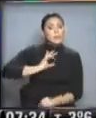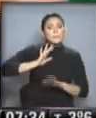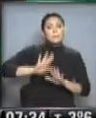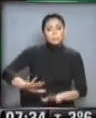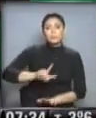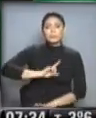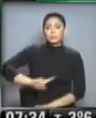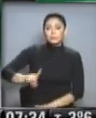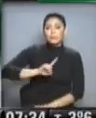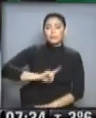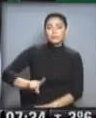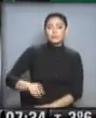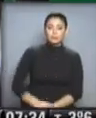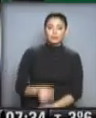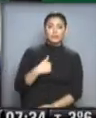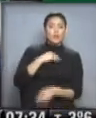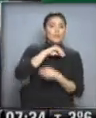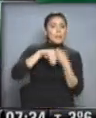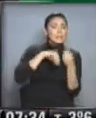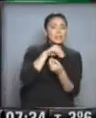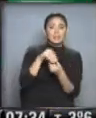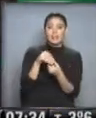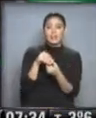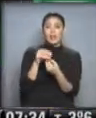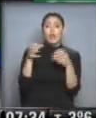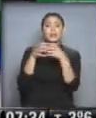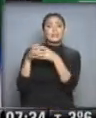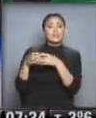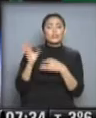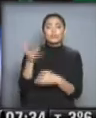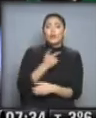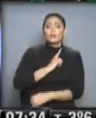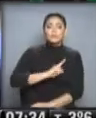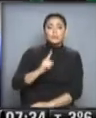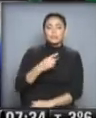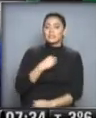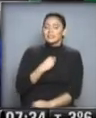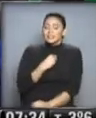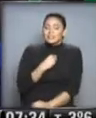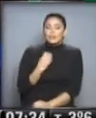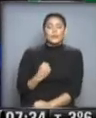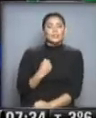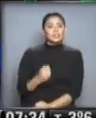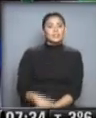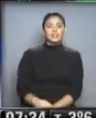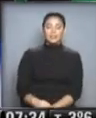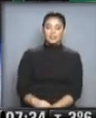momento. Yo, mi familia, las organizaciones, es como muy fuerte, ¿no?, toda esta